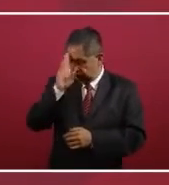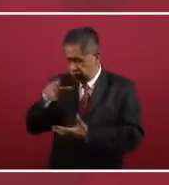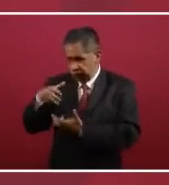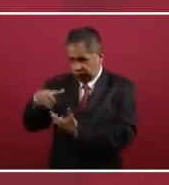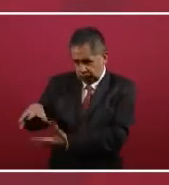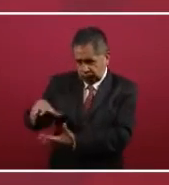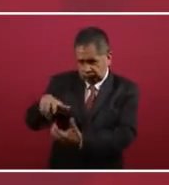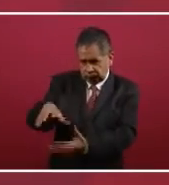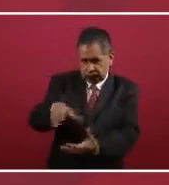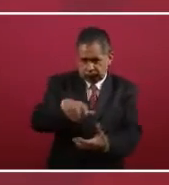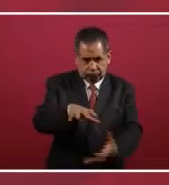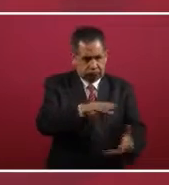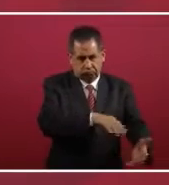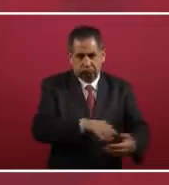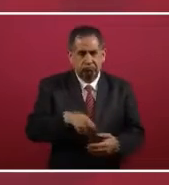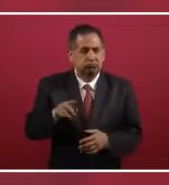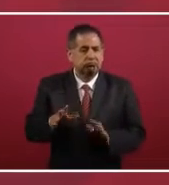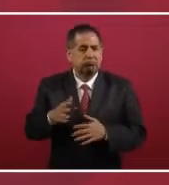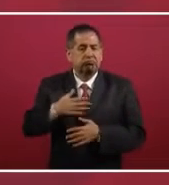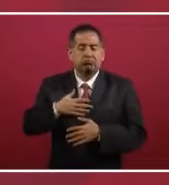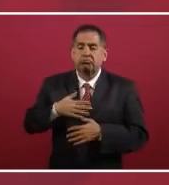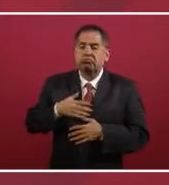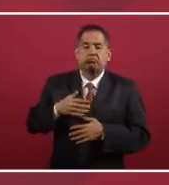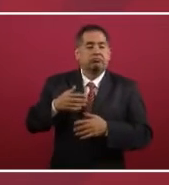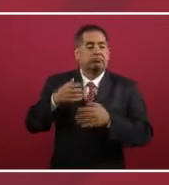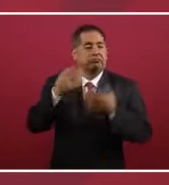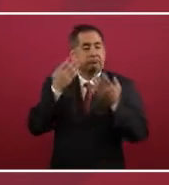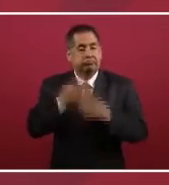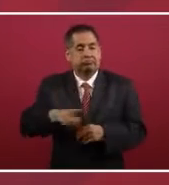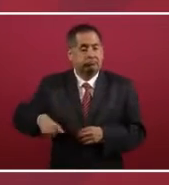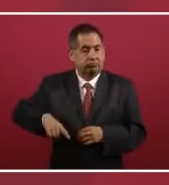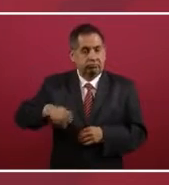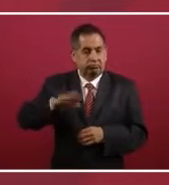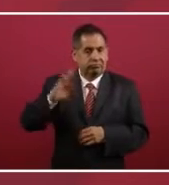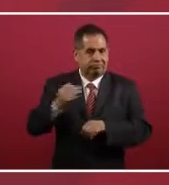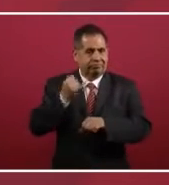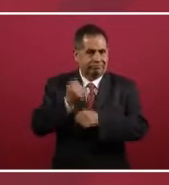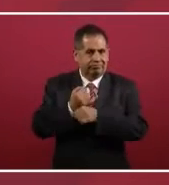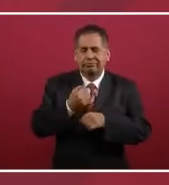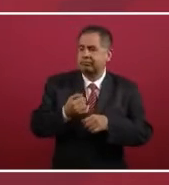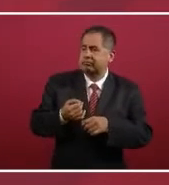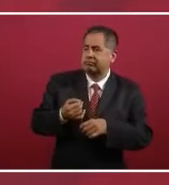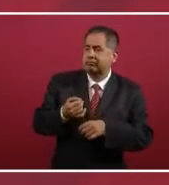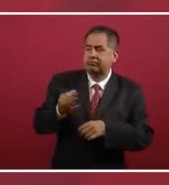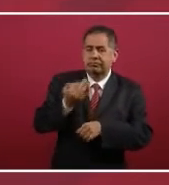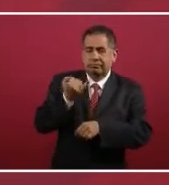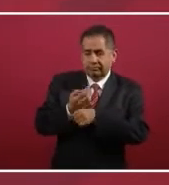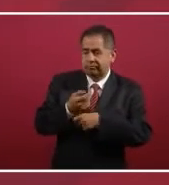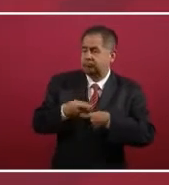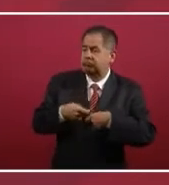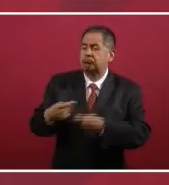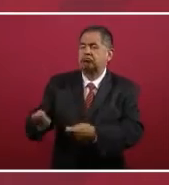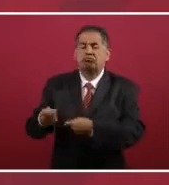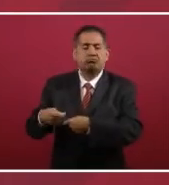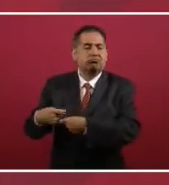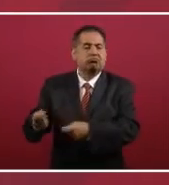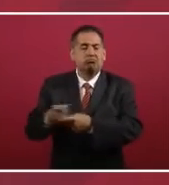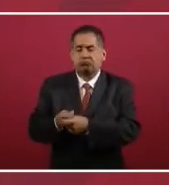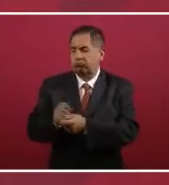Desde la Tesorería de la Federación va a llegar el presupuesto a cada una de